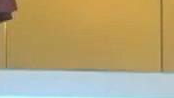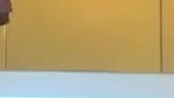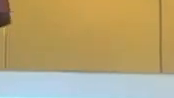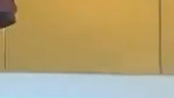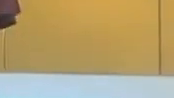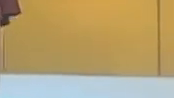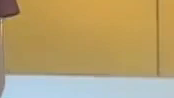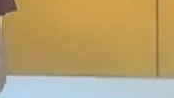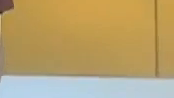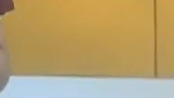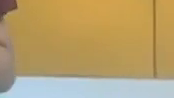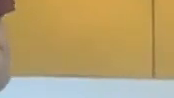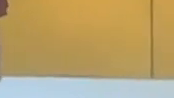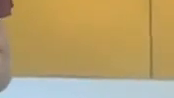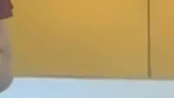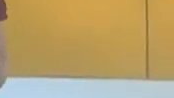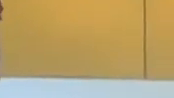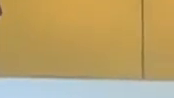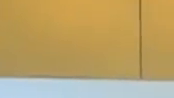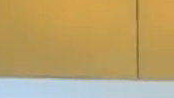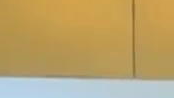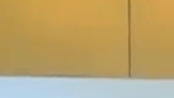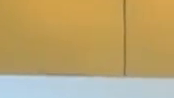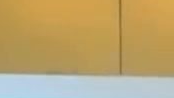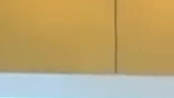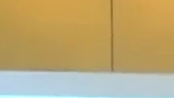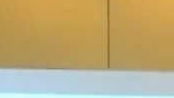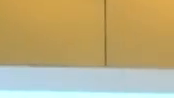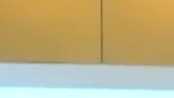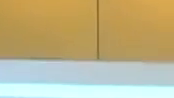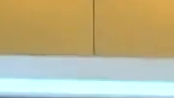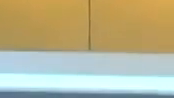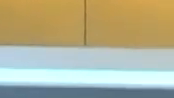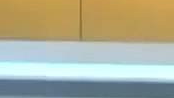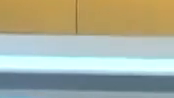Bolivariana. Son las 2:43 de la tarde. Con esta información vamos a hacer una pausa y ya volvemos con más de Punto de Encuentro.